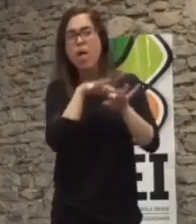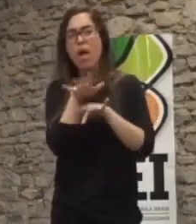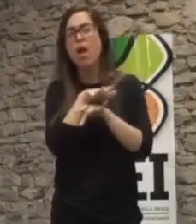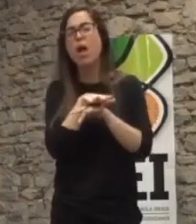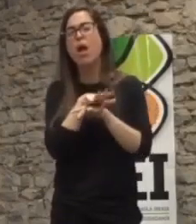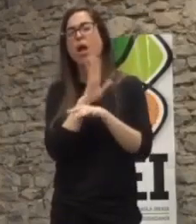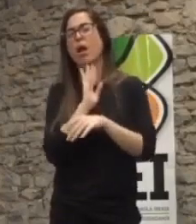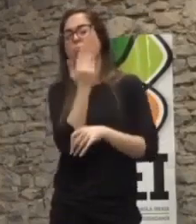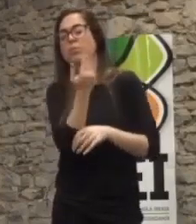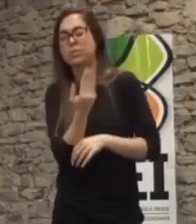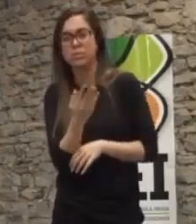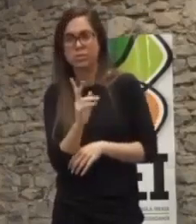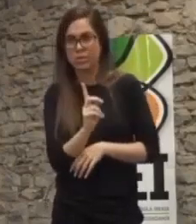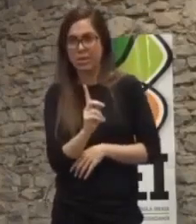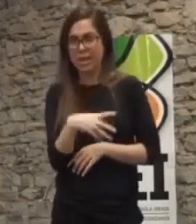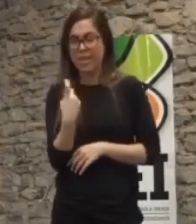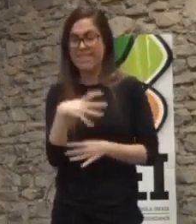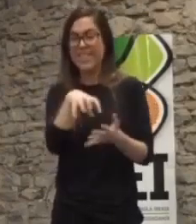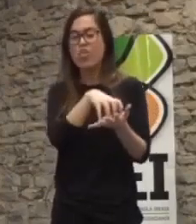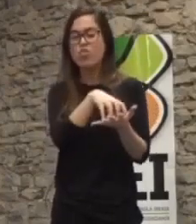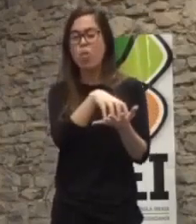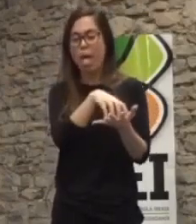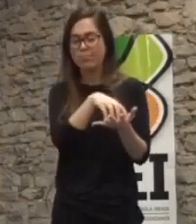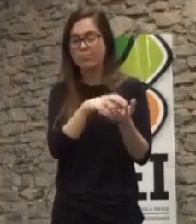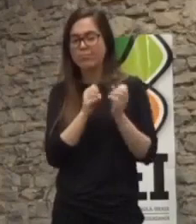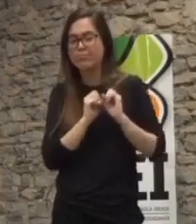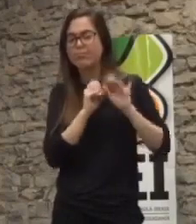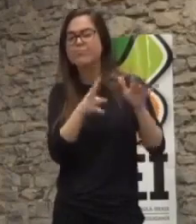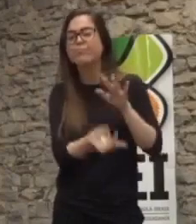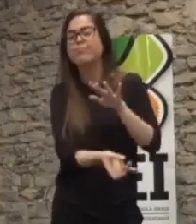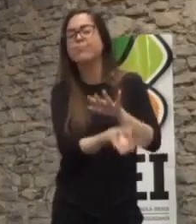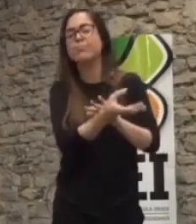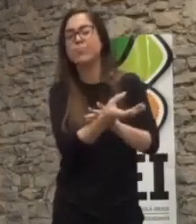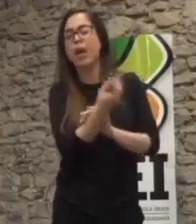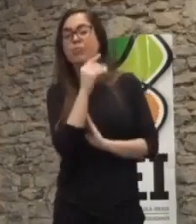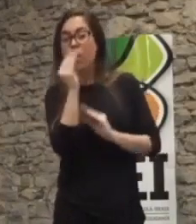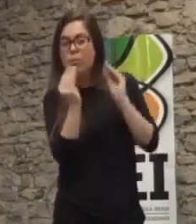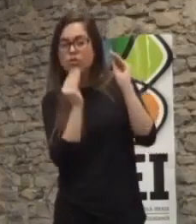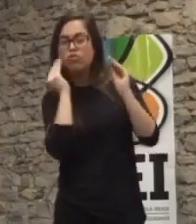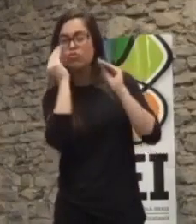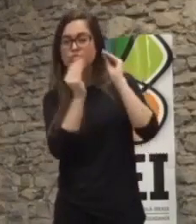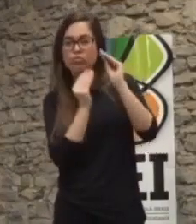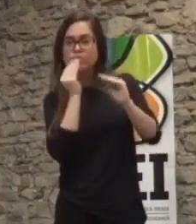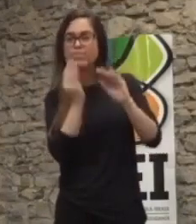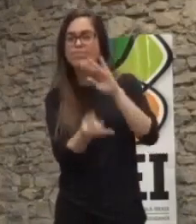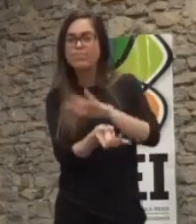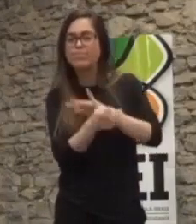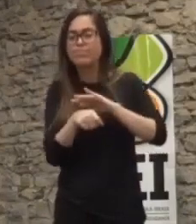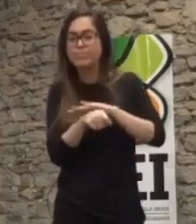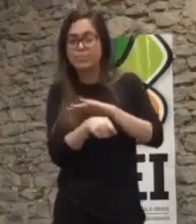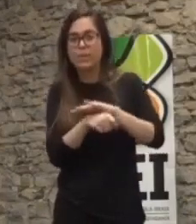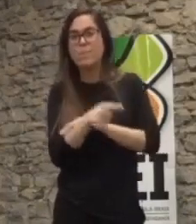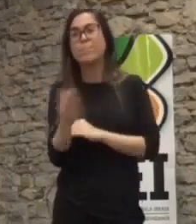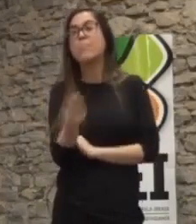no es el lugar. Sería más bien sembrar la duda, generar cuestionamientos, o sea, y es más fácil si lo hacemos desde las